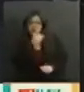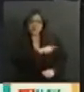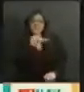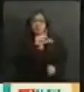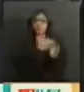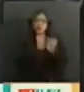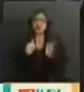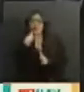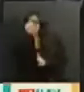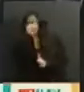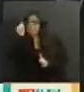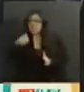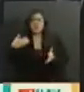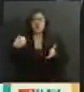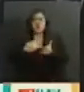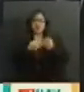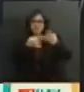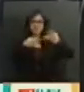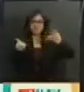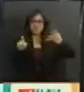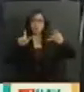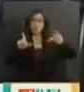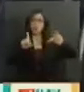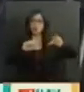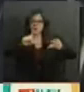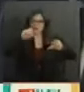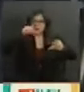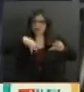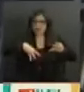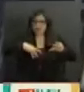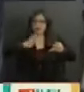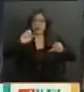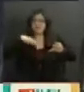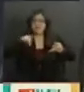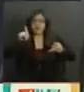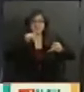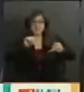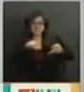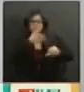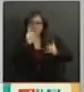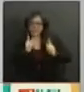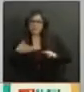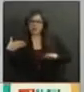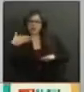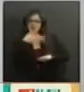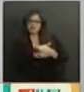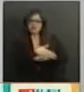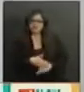domingo hasta fines de julio. Al GAM, a ver a Banksy, hay que ir.